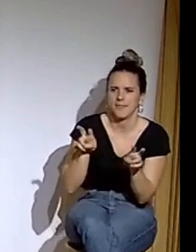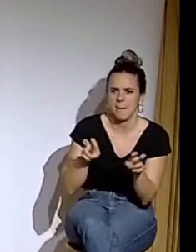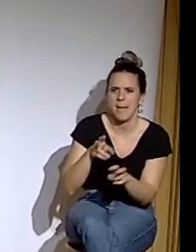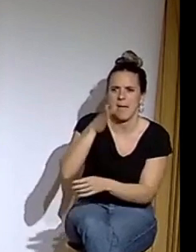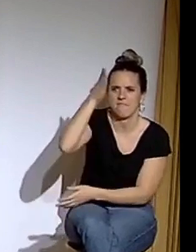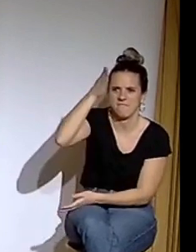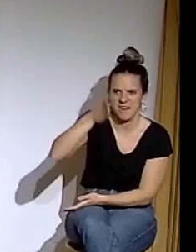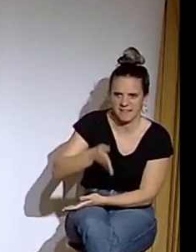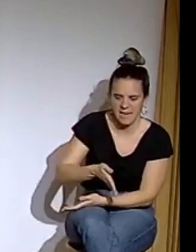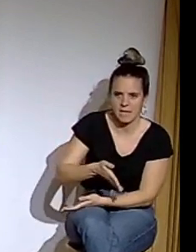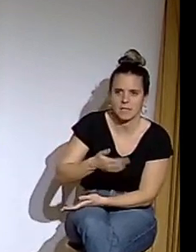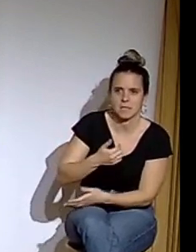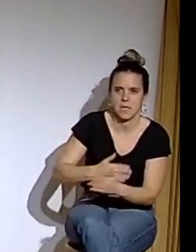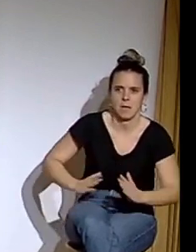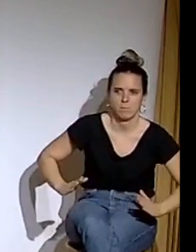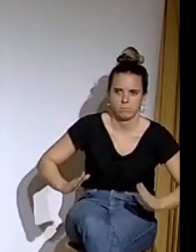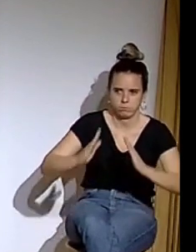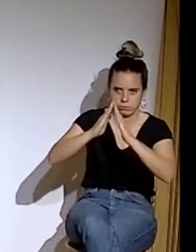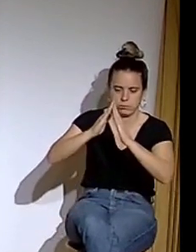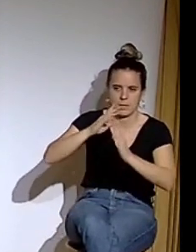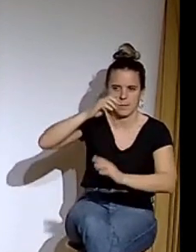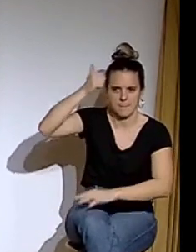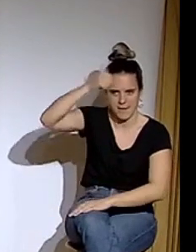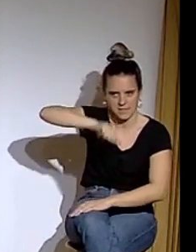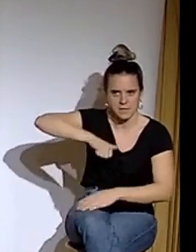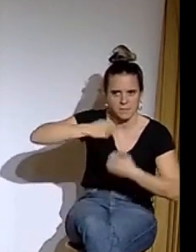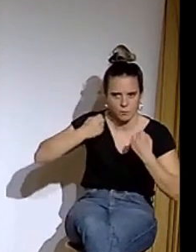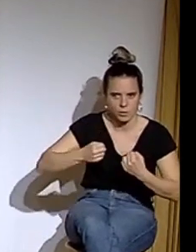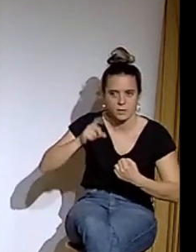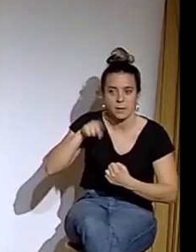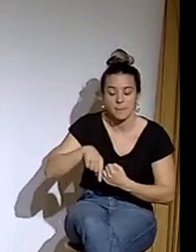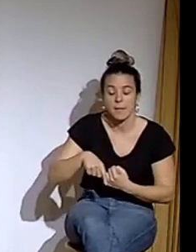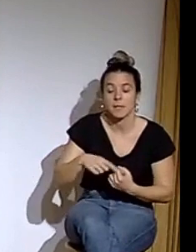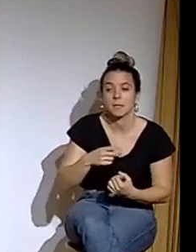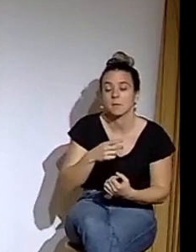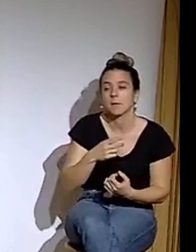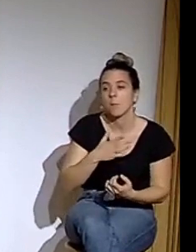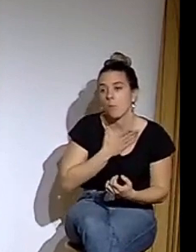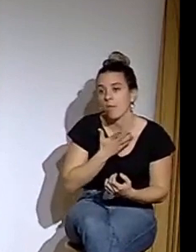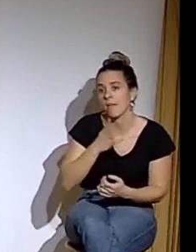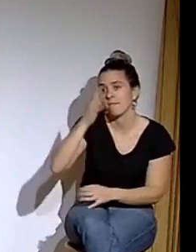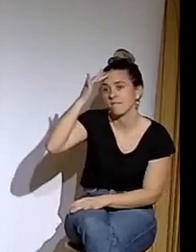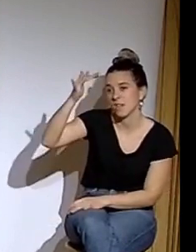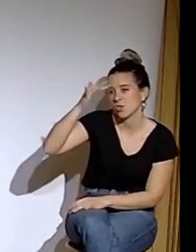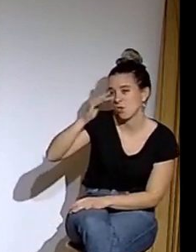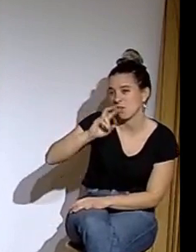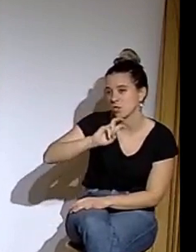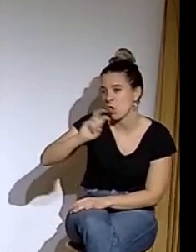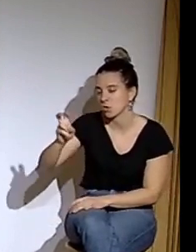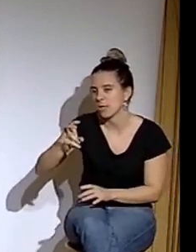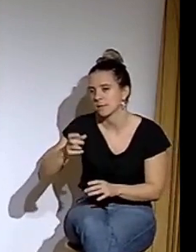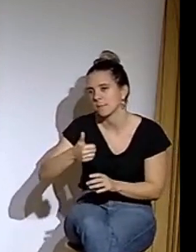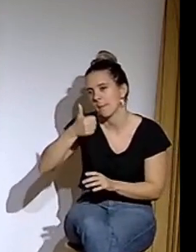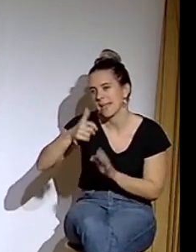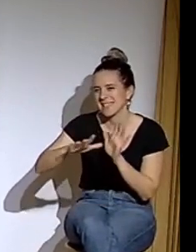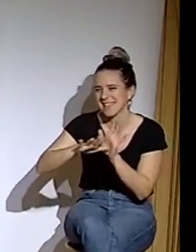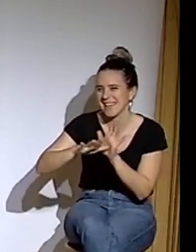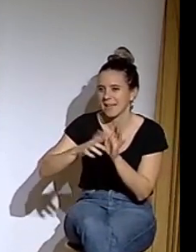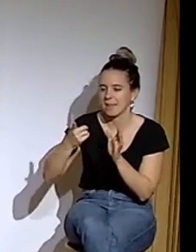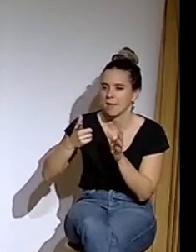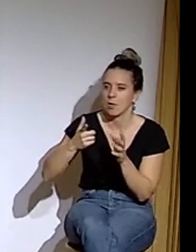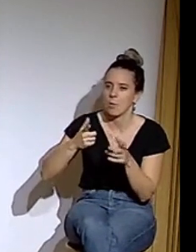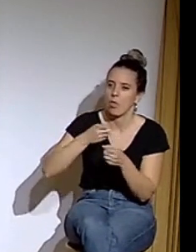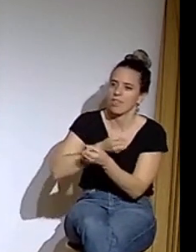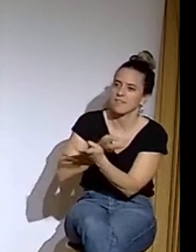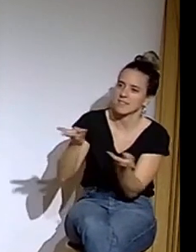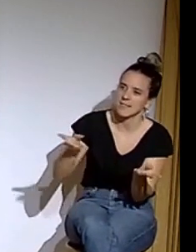machista se independientemente de otras filosofías de vida que puedan estar un poco más cercanos a lo que es la diversidad o la que es otra forma de pensamiento más